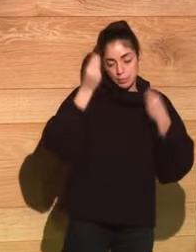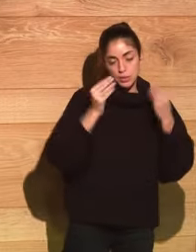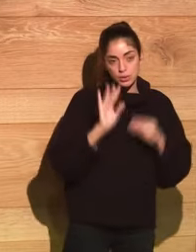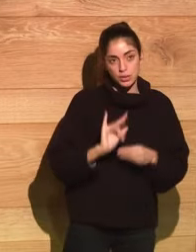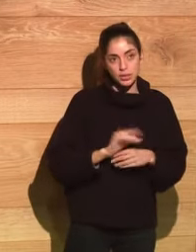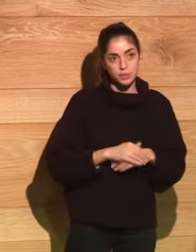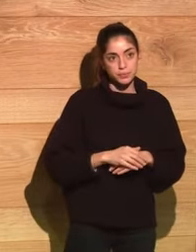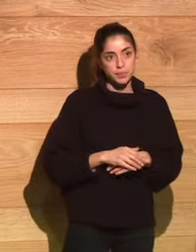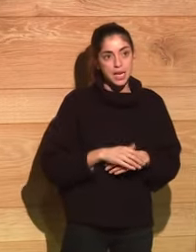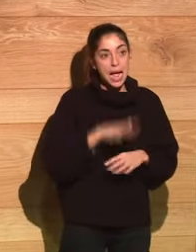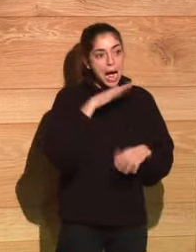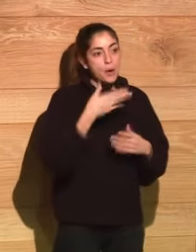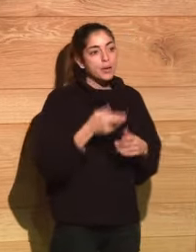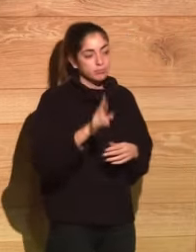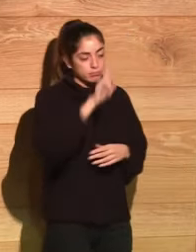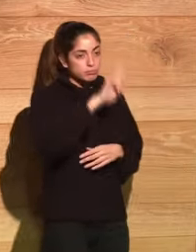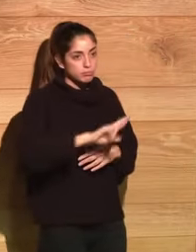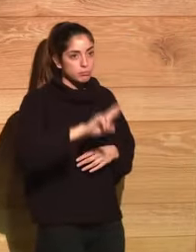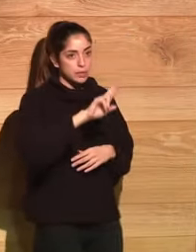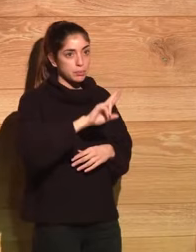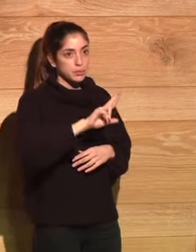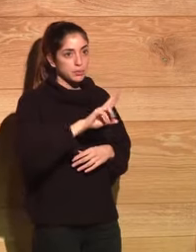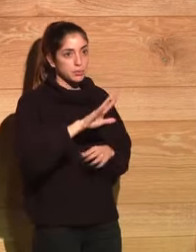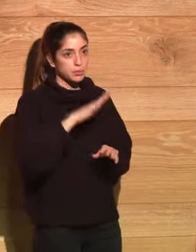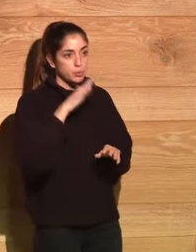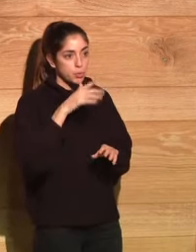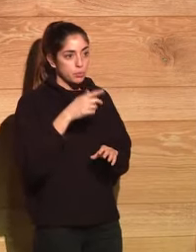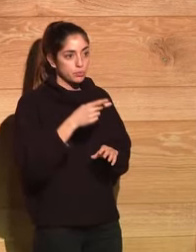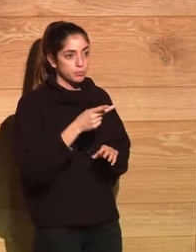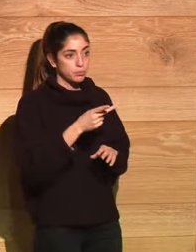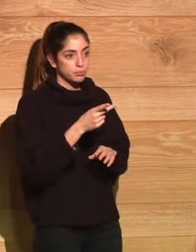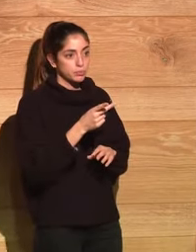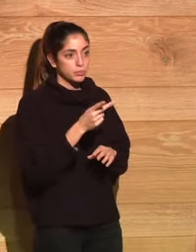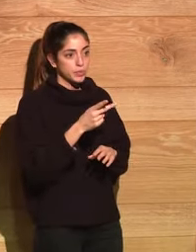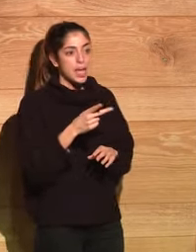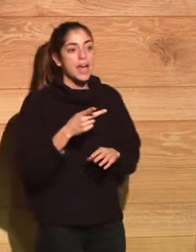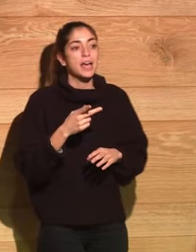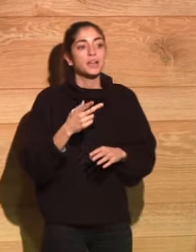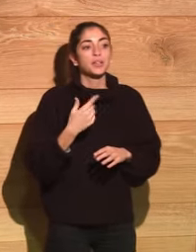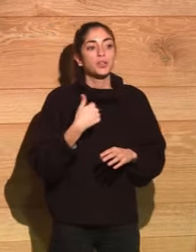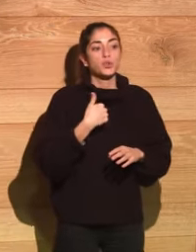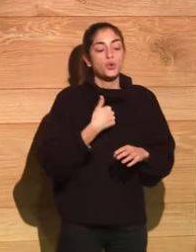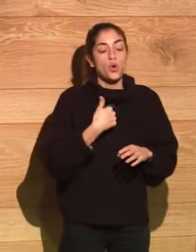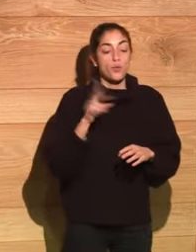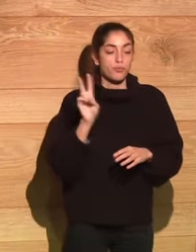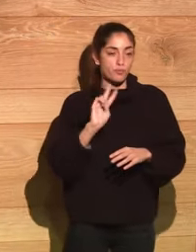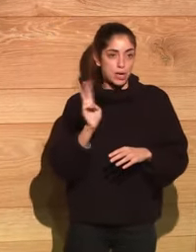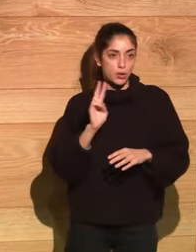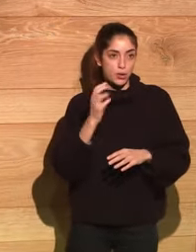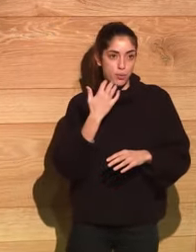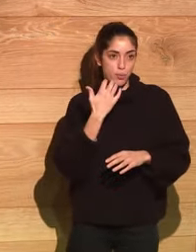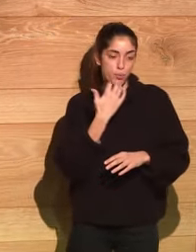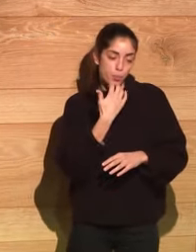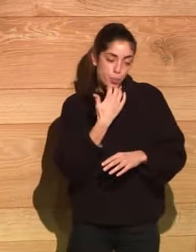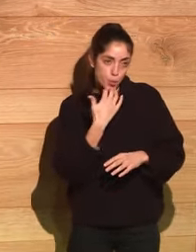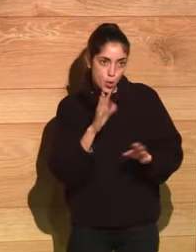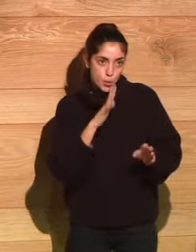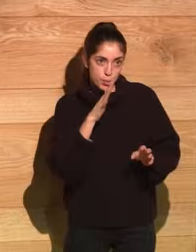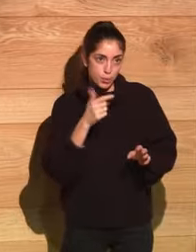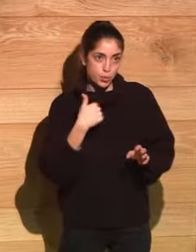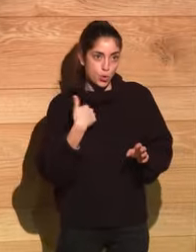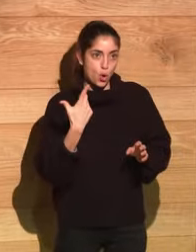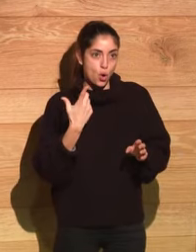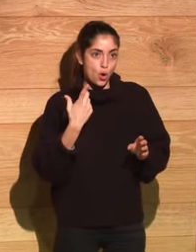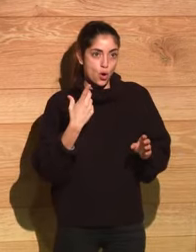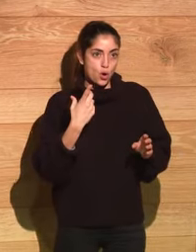Luego volveremos a eso, porque lo que habéis apuntado los dos... De Valladolid es una broma, ¿eh? O sea, yo soy de Santander, que también tiene tela, o sea que...